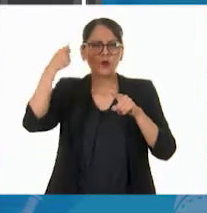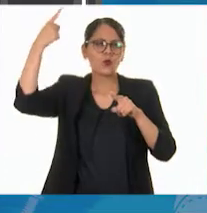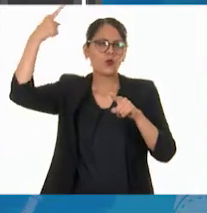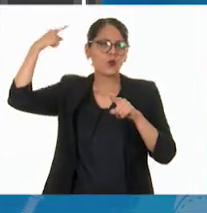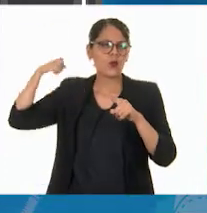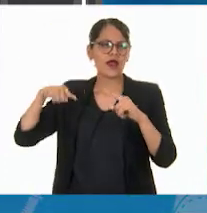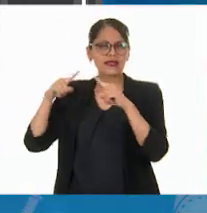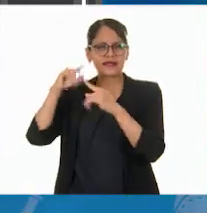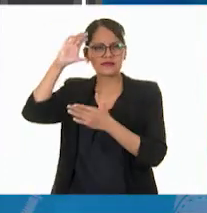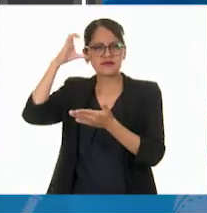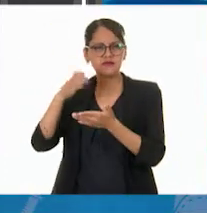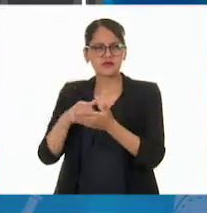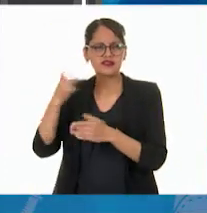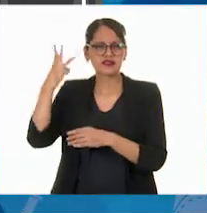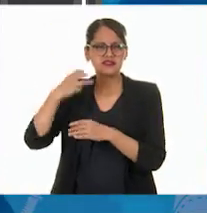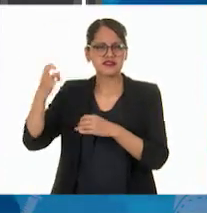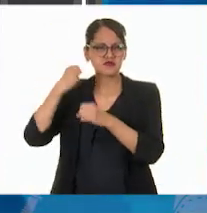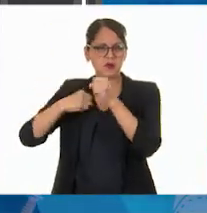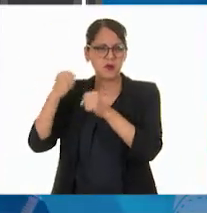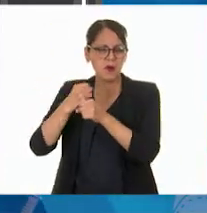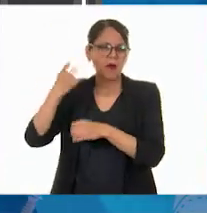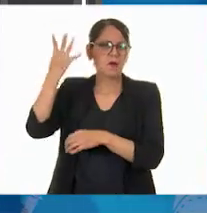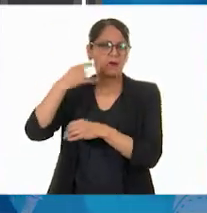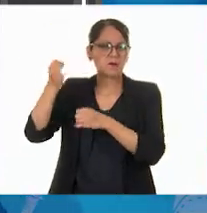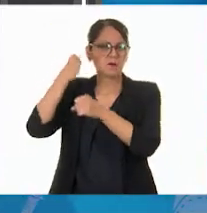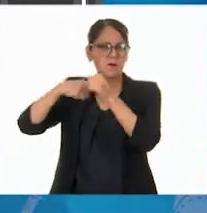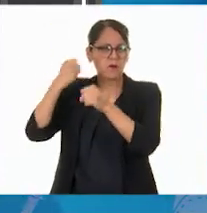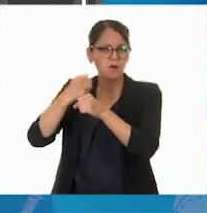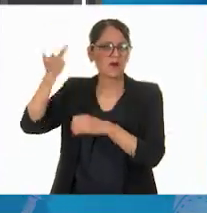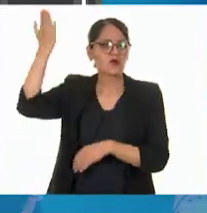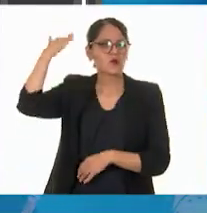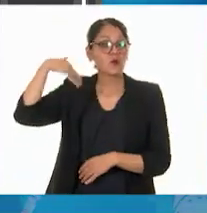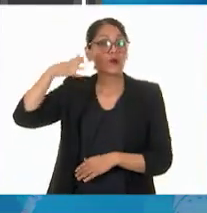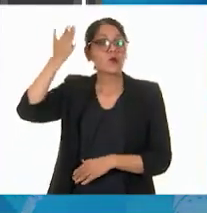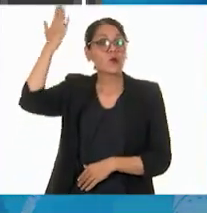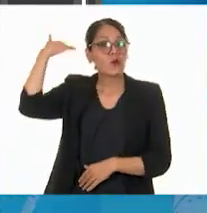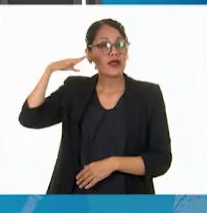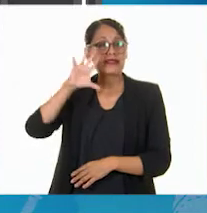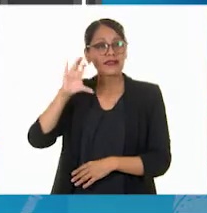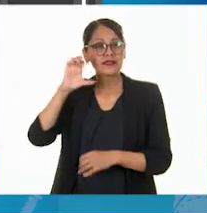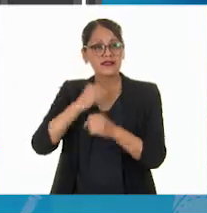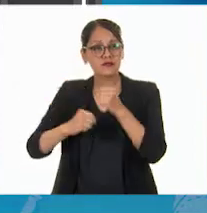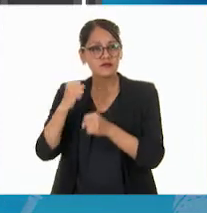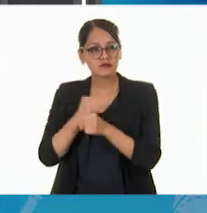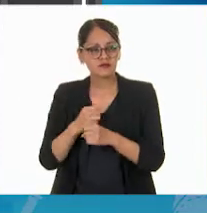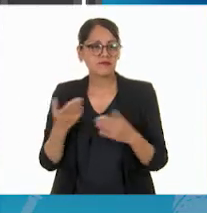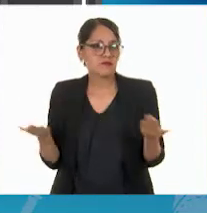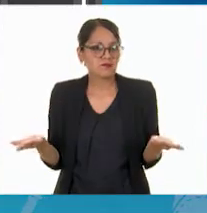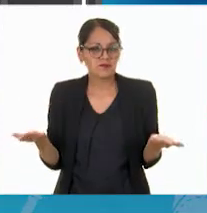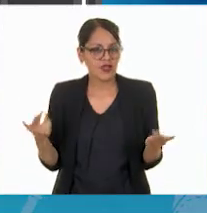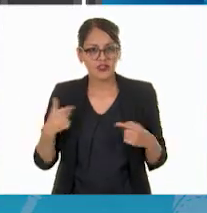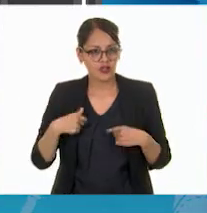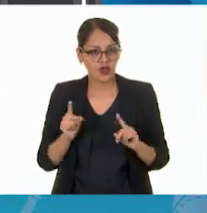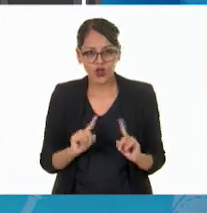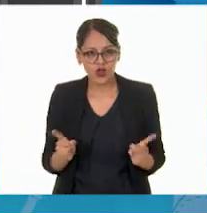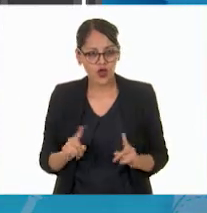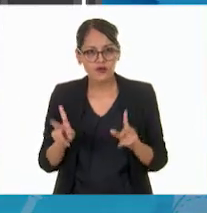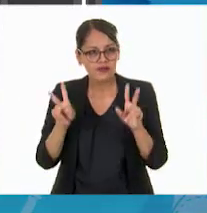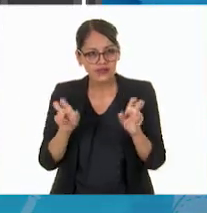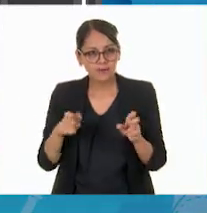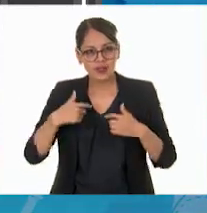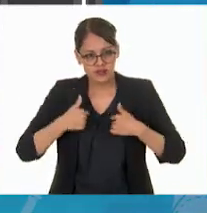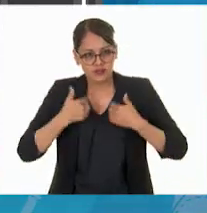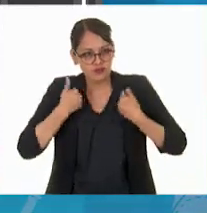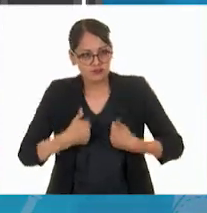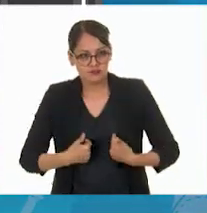¿Qué digo 300? 400, casi 500 años. Y no te voy a hablar de eso porque yo